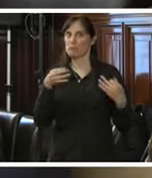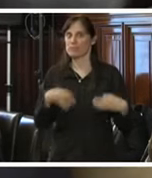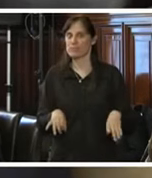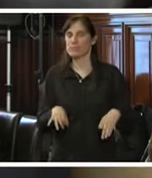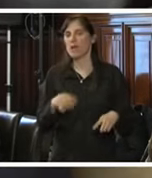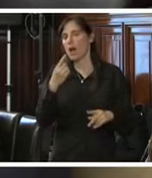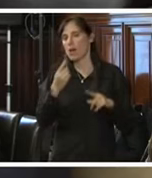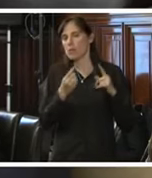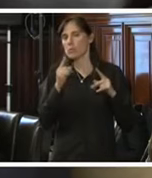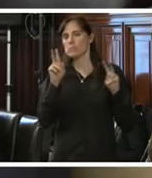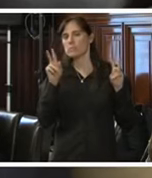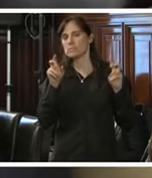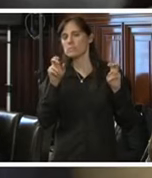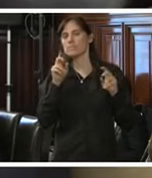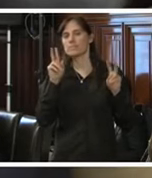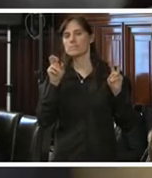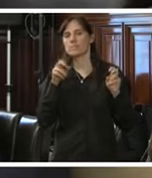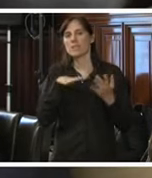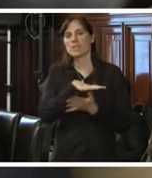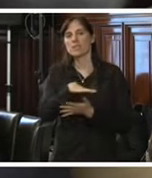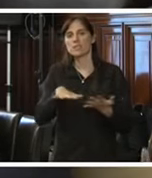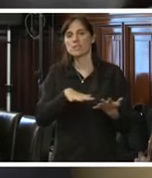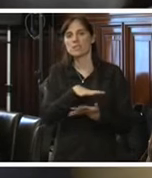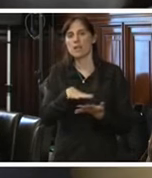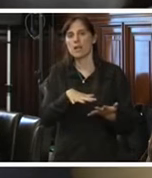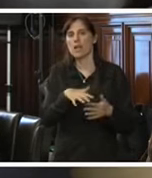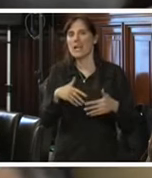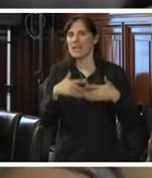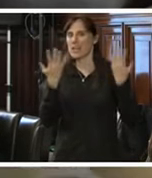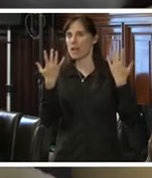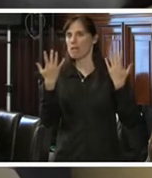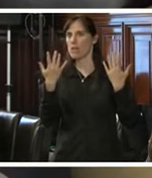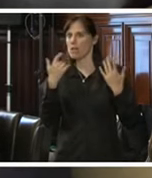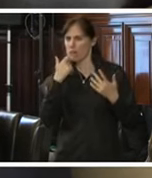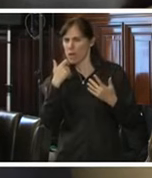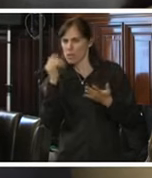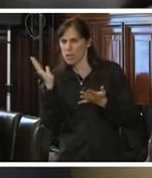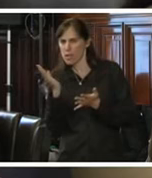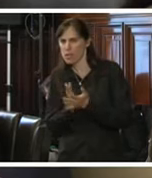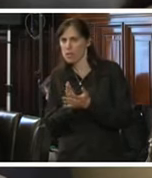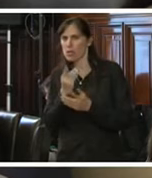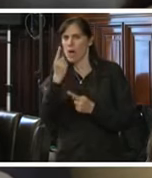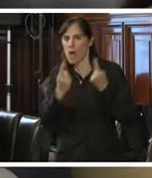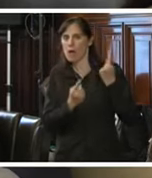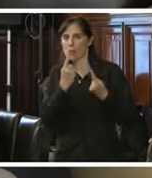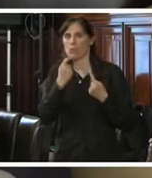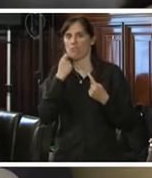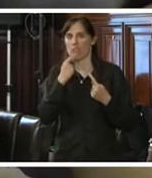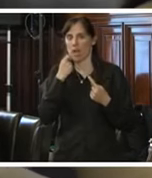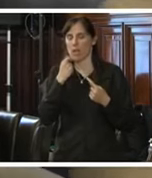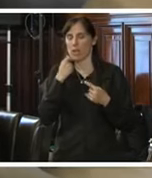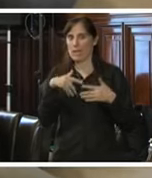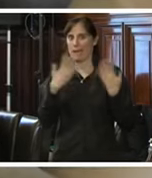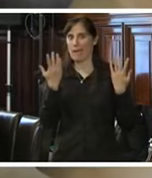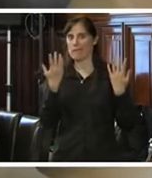alguna referencia a la situación de grave impunidad que detectamos nosotros y que finalmente